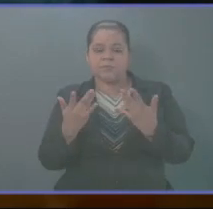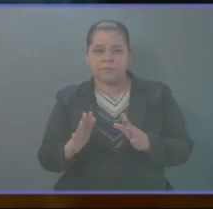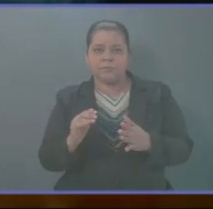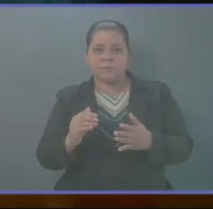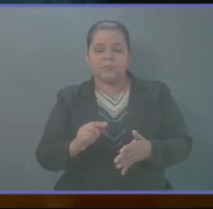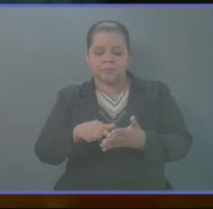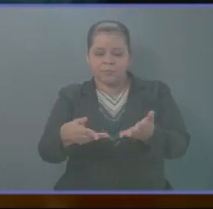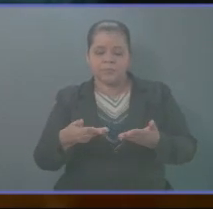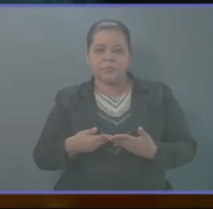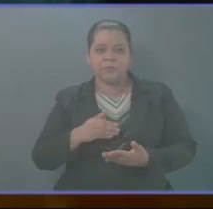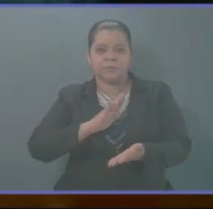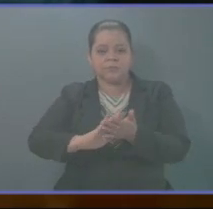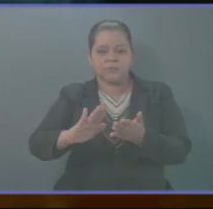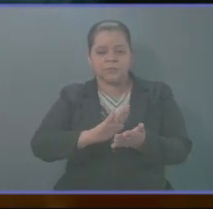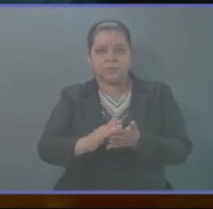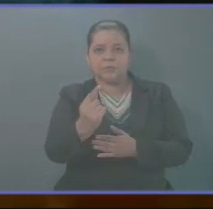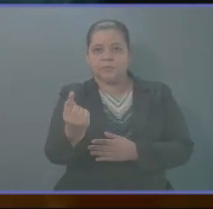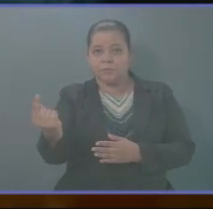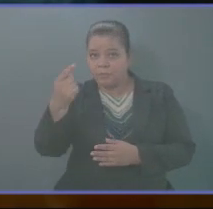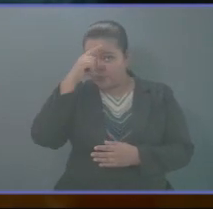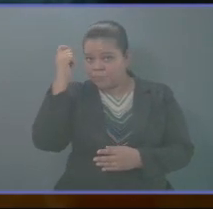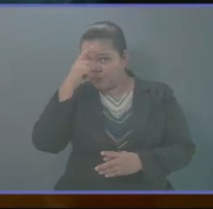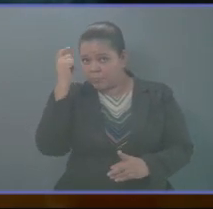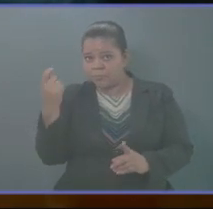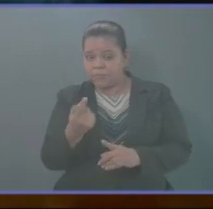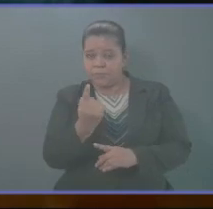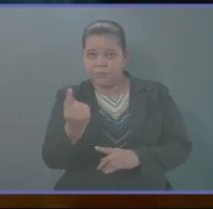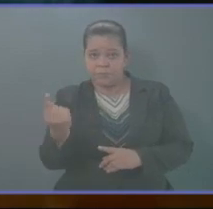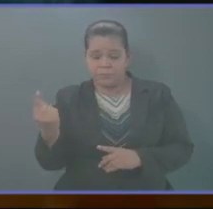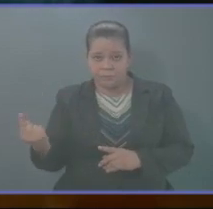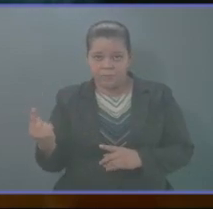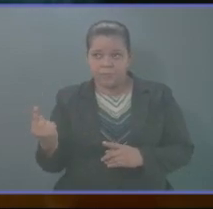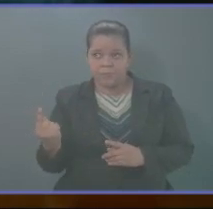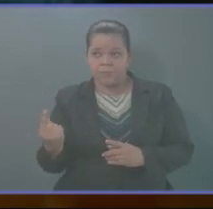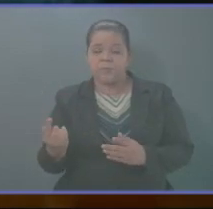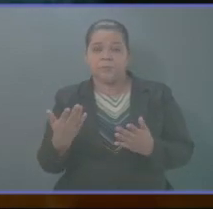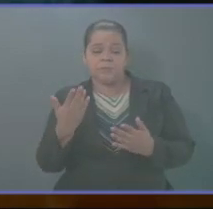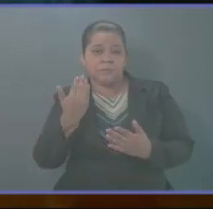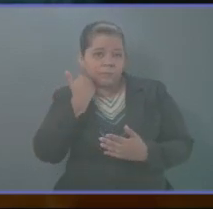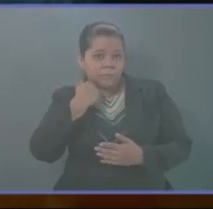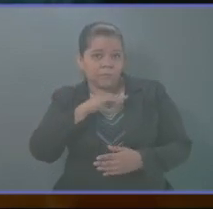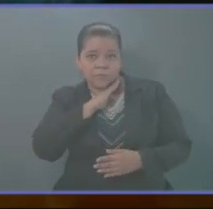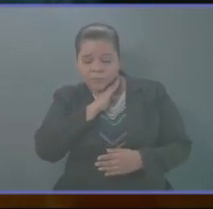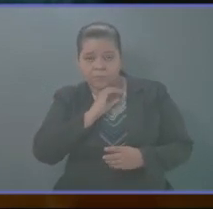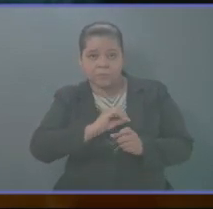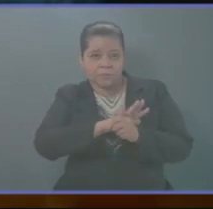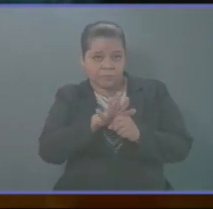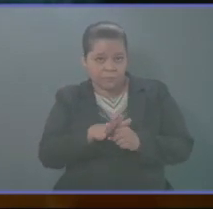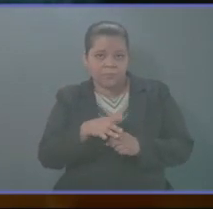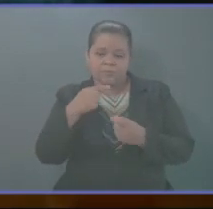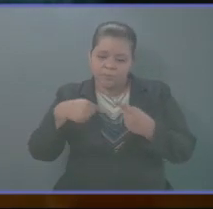a pago de salario ante el estado de emergencia nacional de la pandemia por COVID-19.